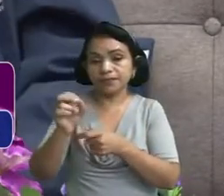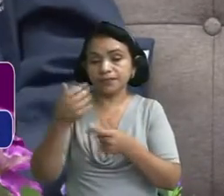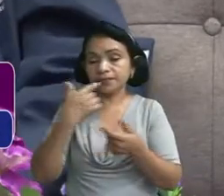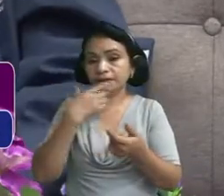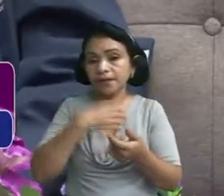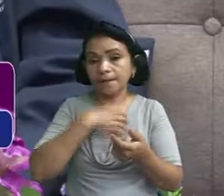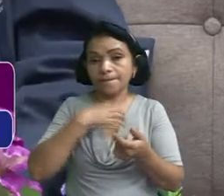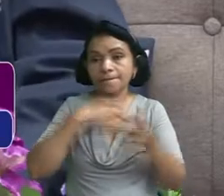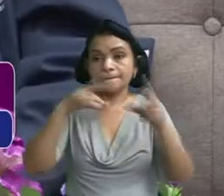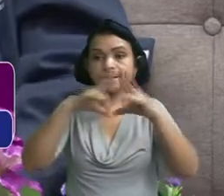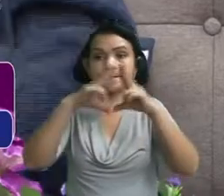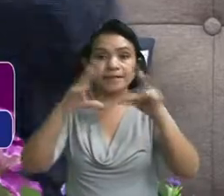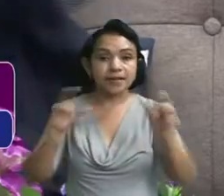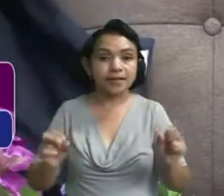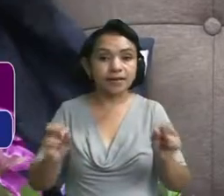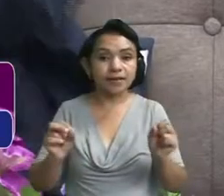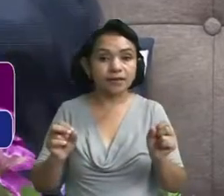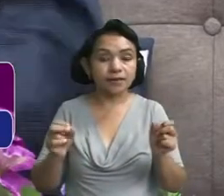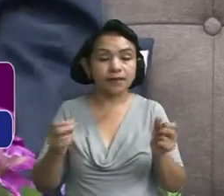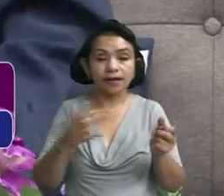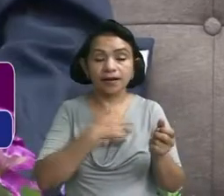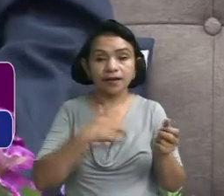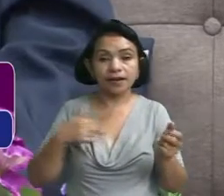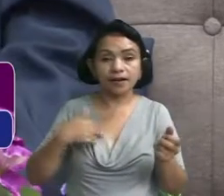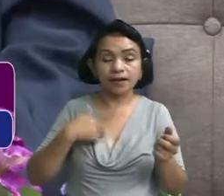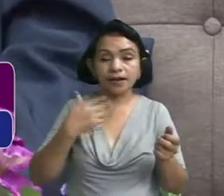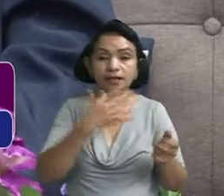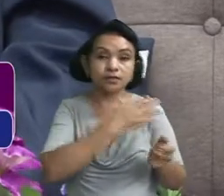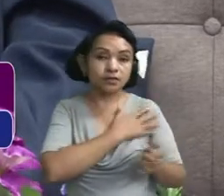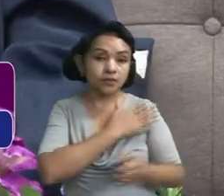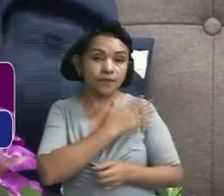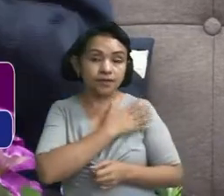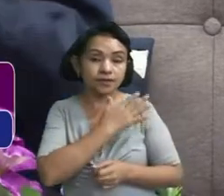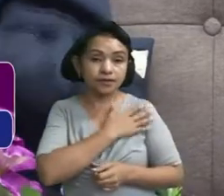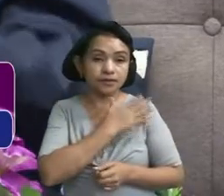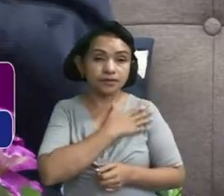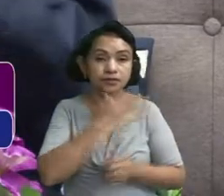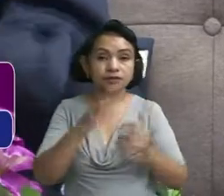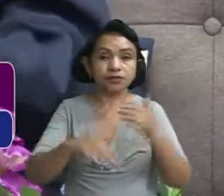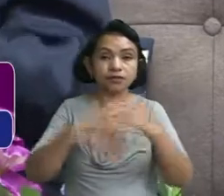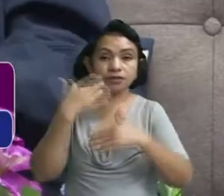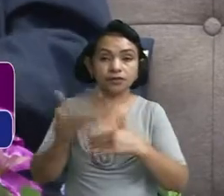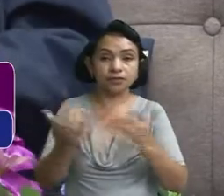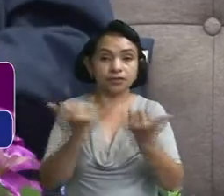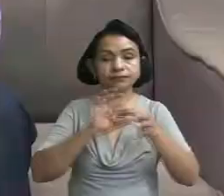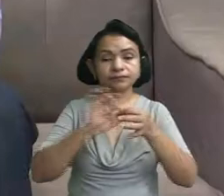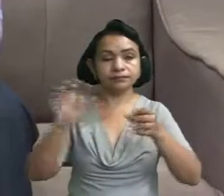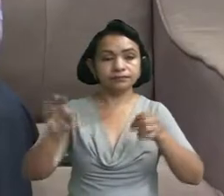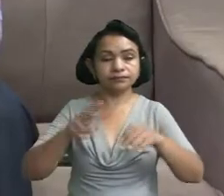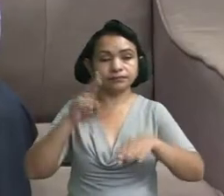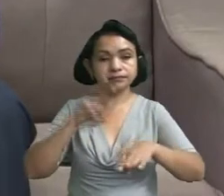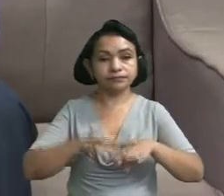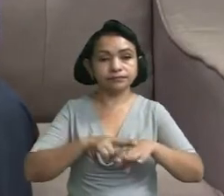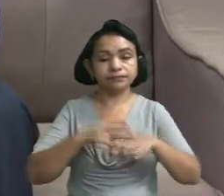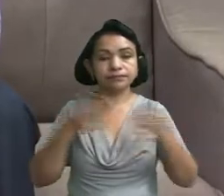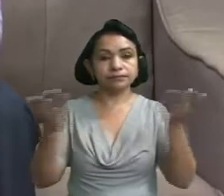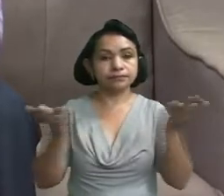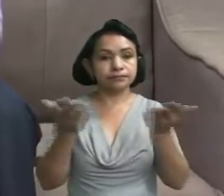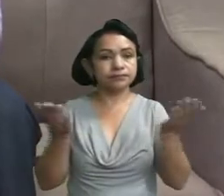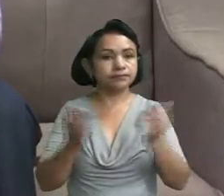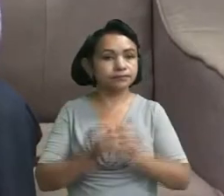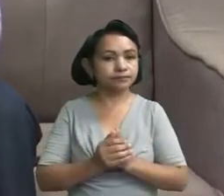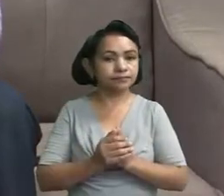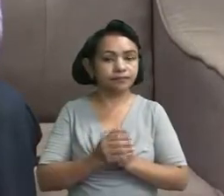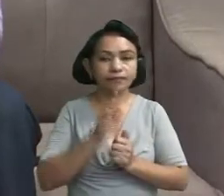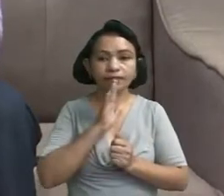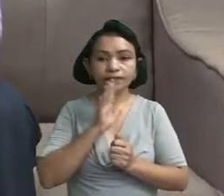soberanía de Nicaragua a los Estados Unidos. Luego ellos nos impusieron la dictadura somocista, después nos impusieron una guerra. A propósito, ahora mismo